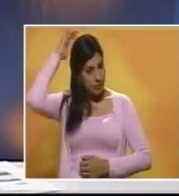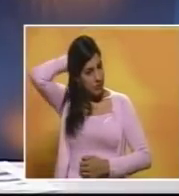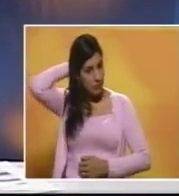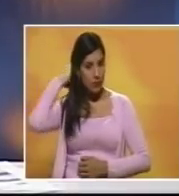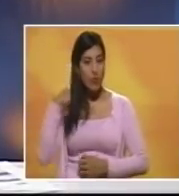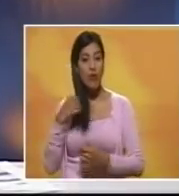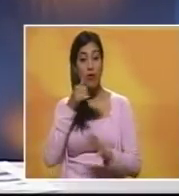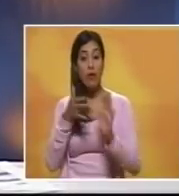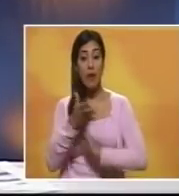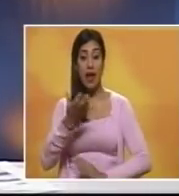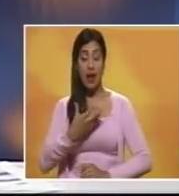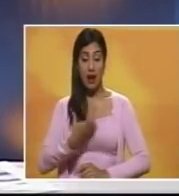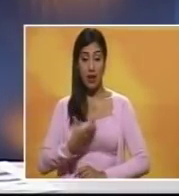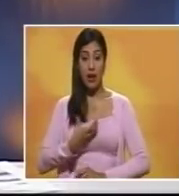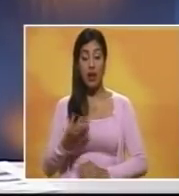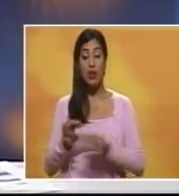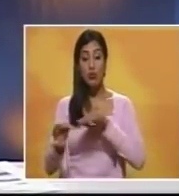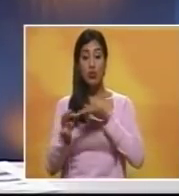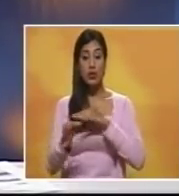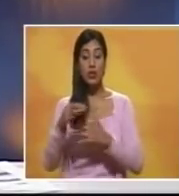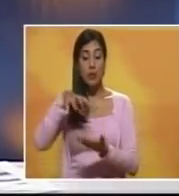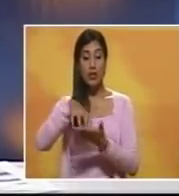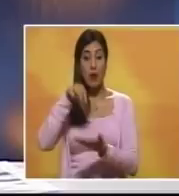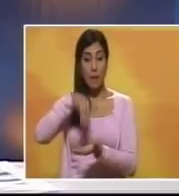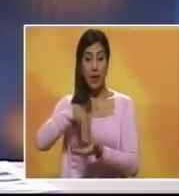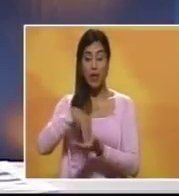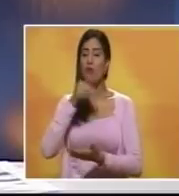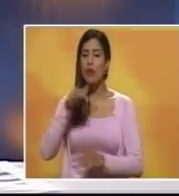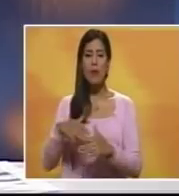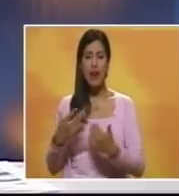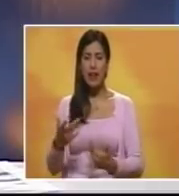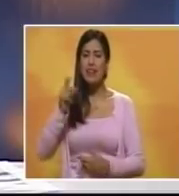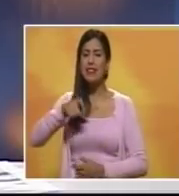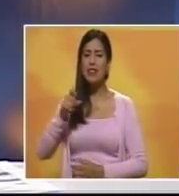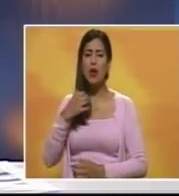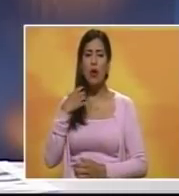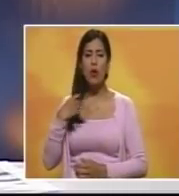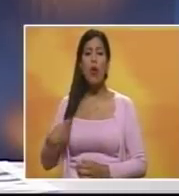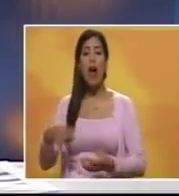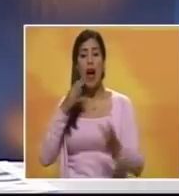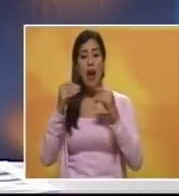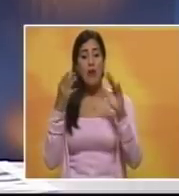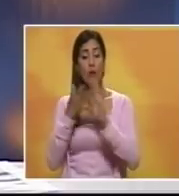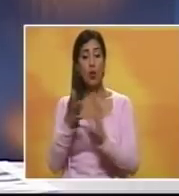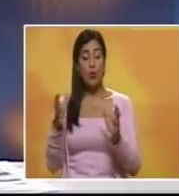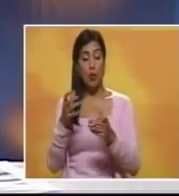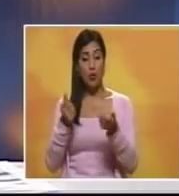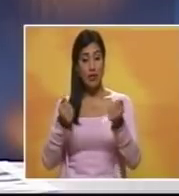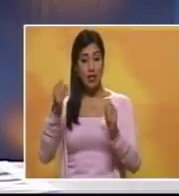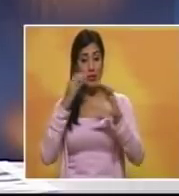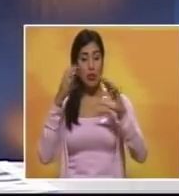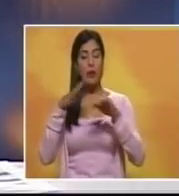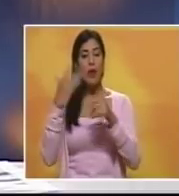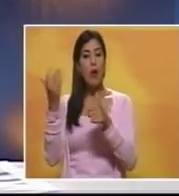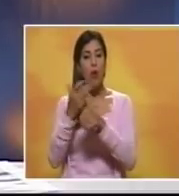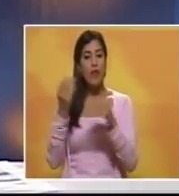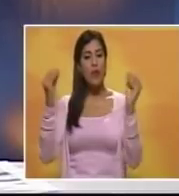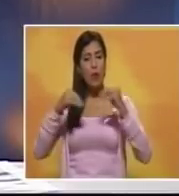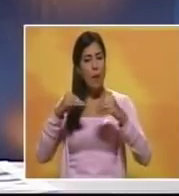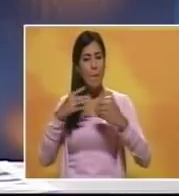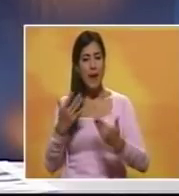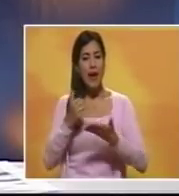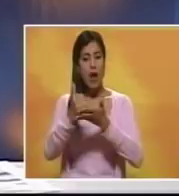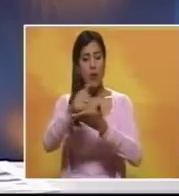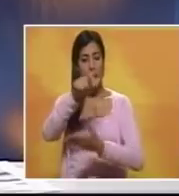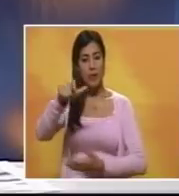Luis Figueroa, alcalde del municipio de Plaza del estado Miranda, aseguró que es necesario dialogar con el sector transporte para lograr un acuerdo que